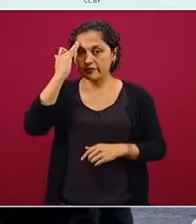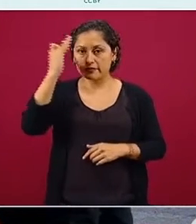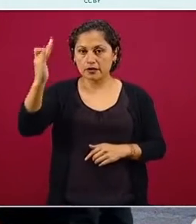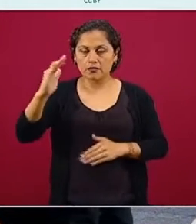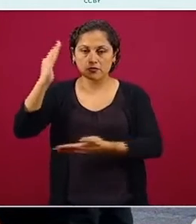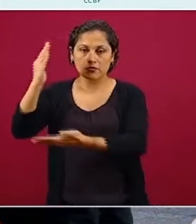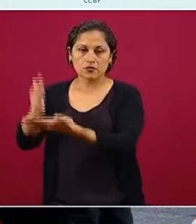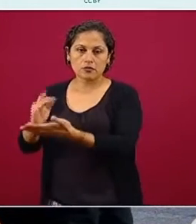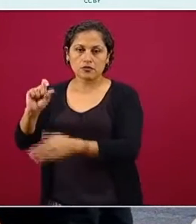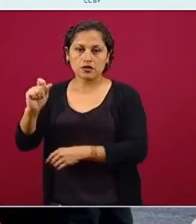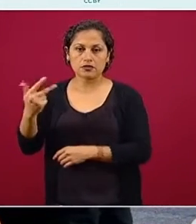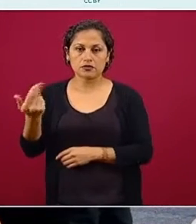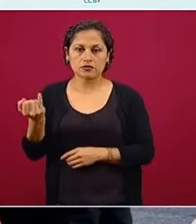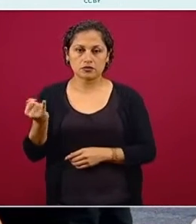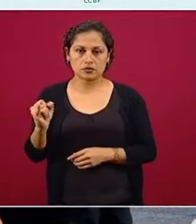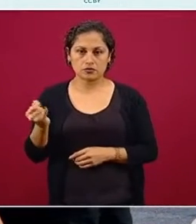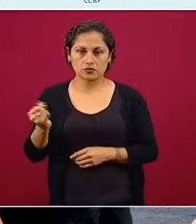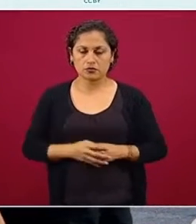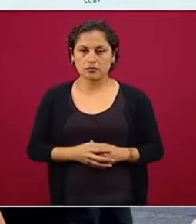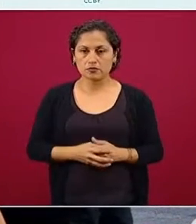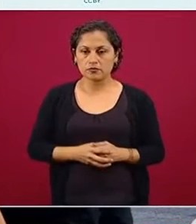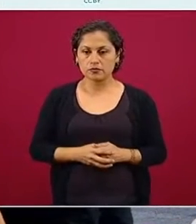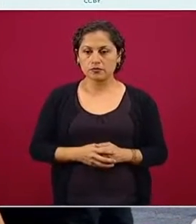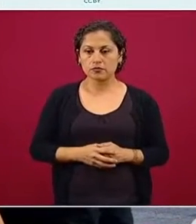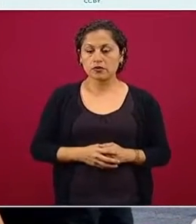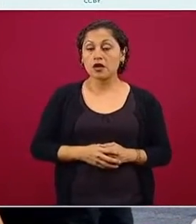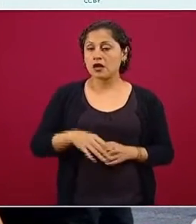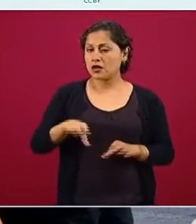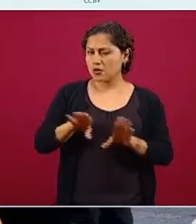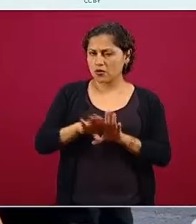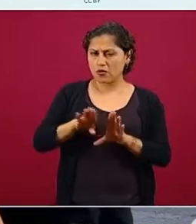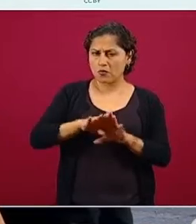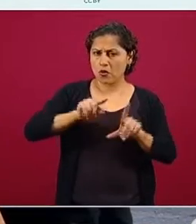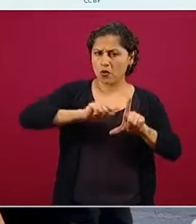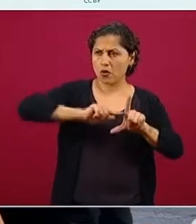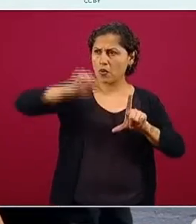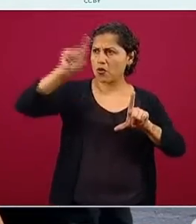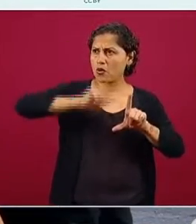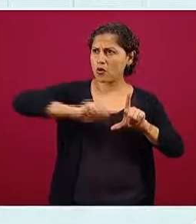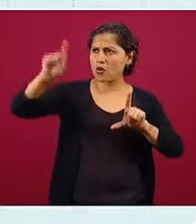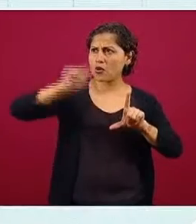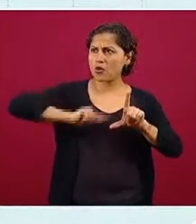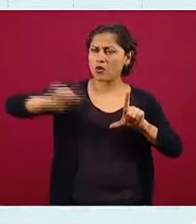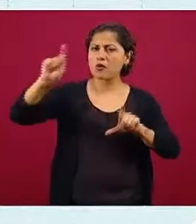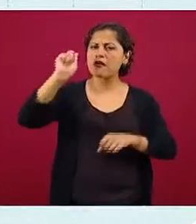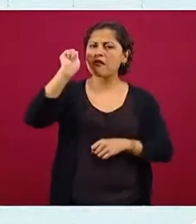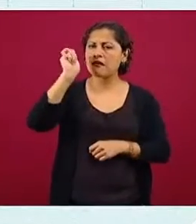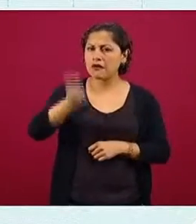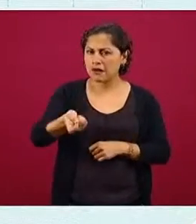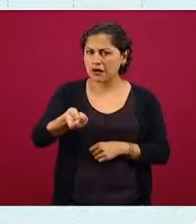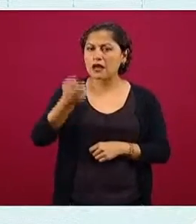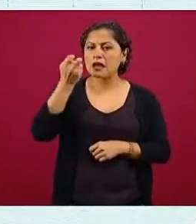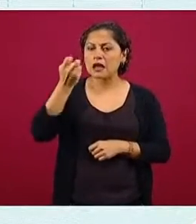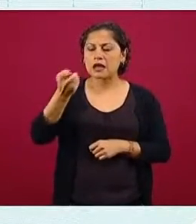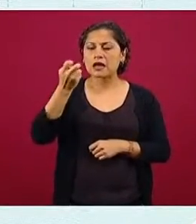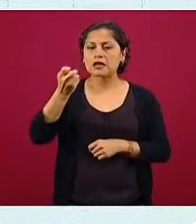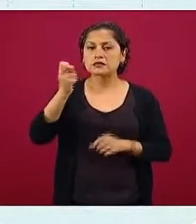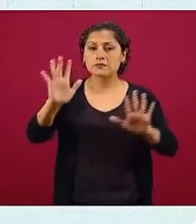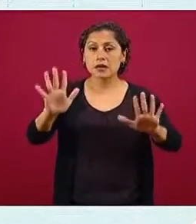junio. Finalmente, estas líneas que están marcadas aquí son la velocidad de cambio de la